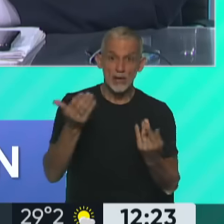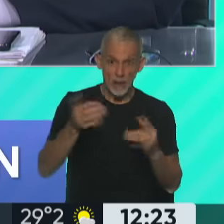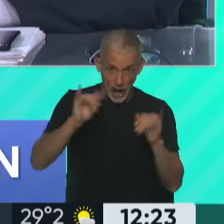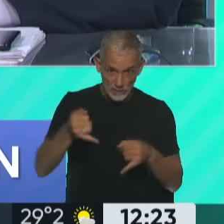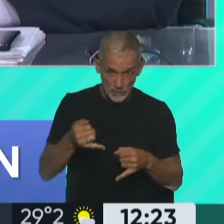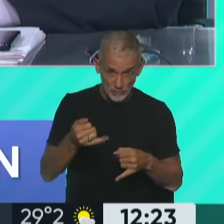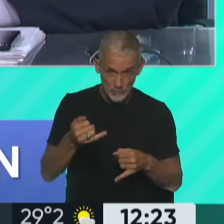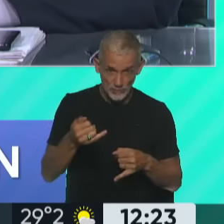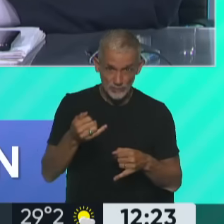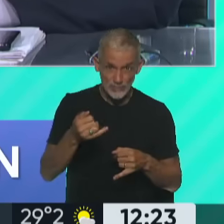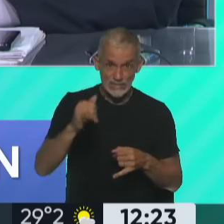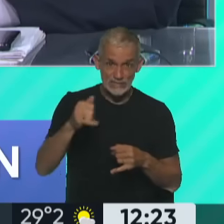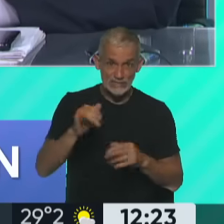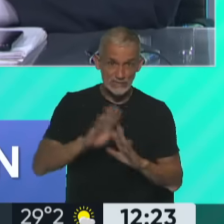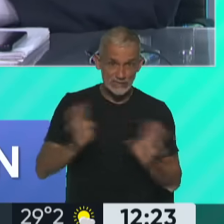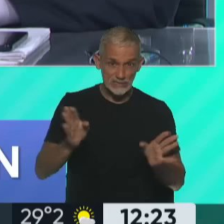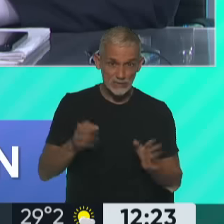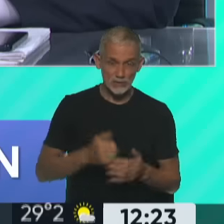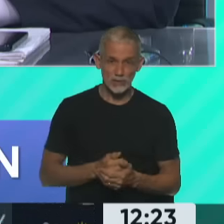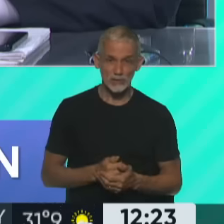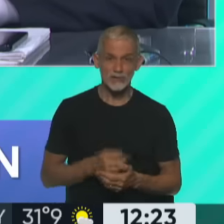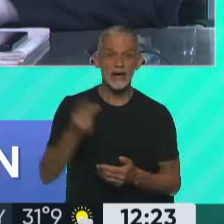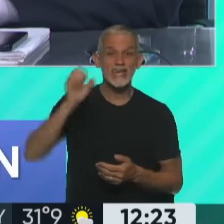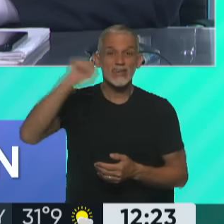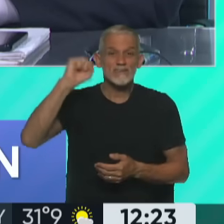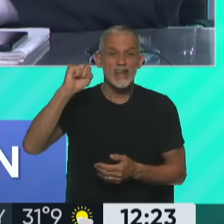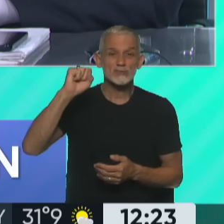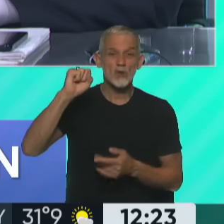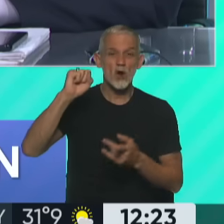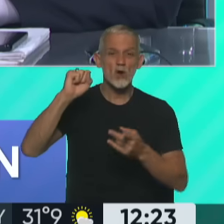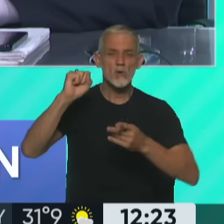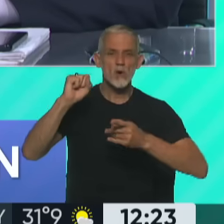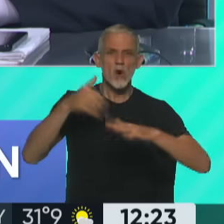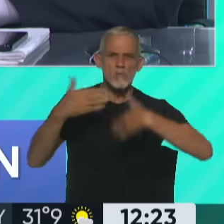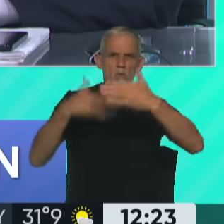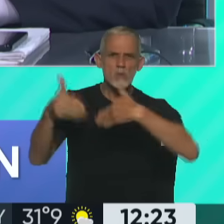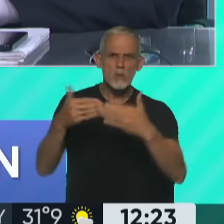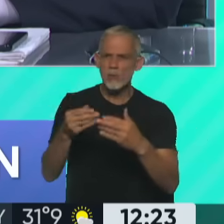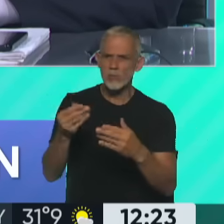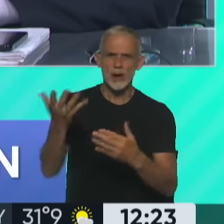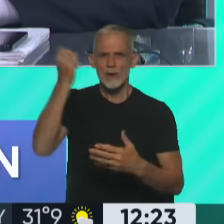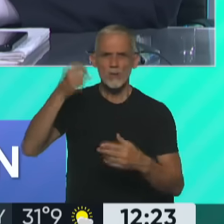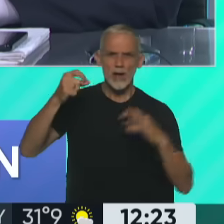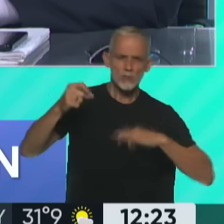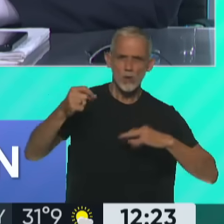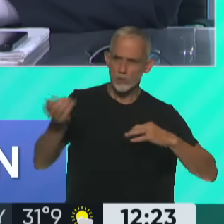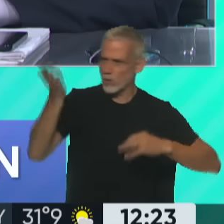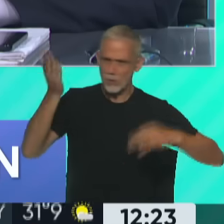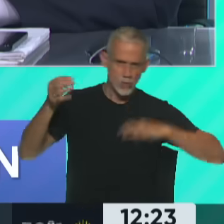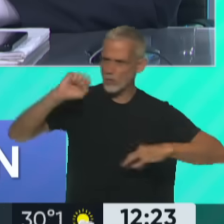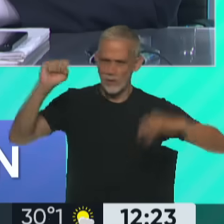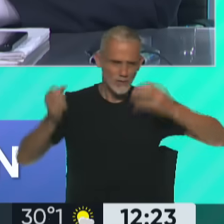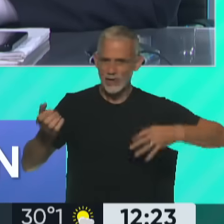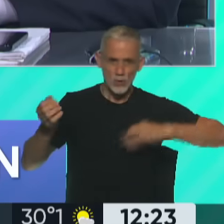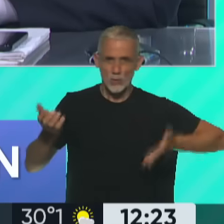aceptar que la inflación ya no sea un motor de recuperar ingresos permanentemente? Bueno, esto se